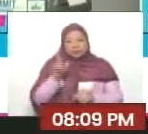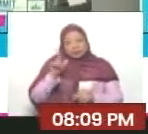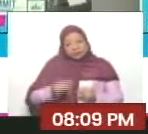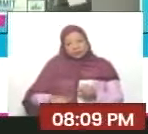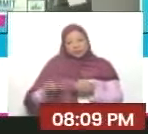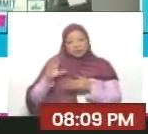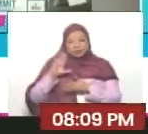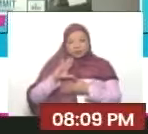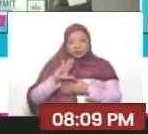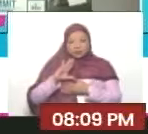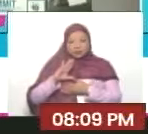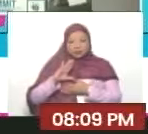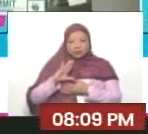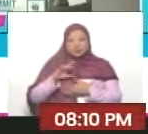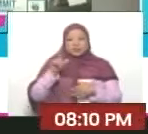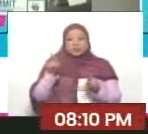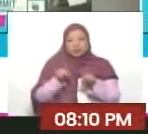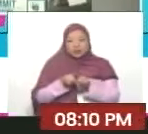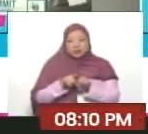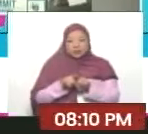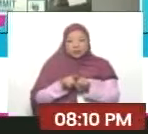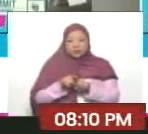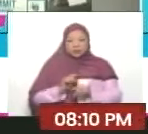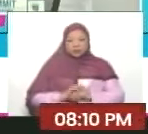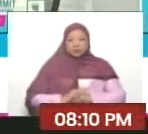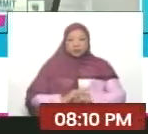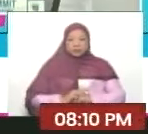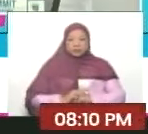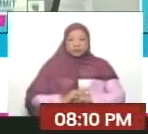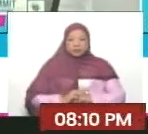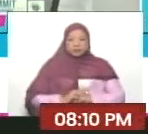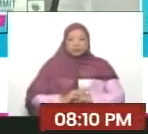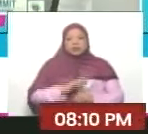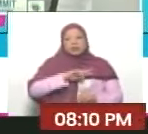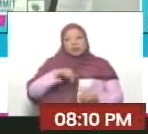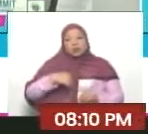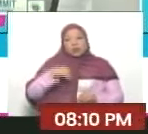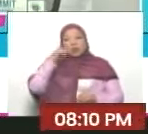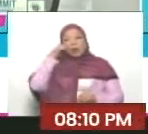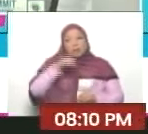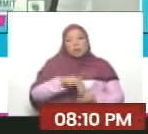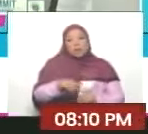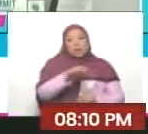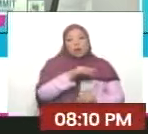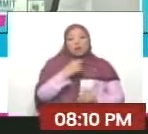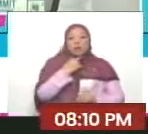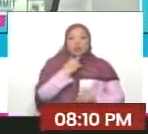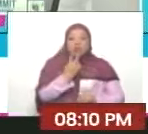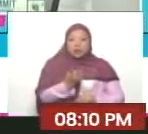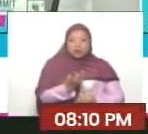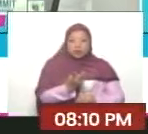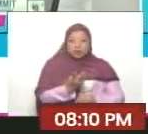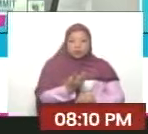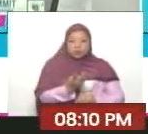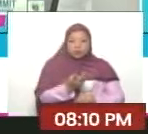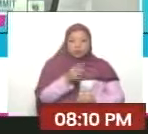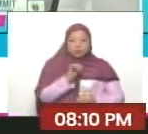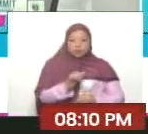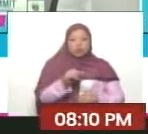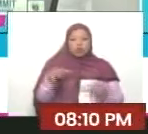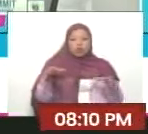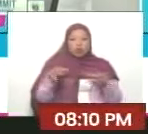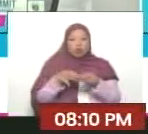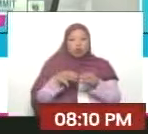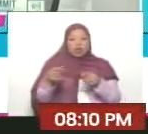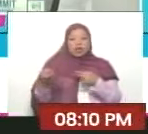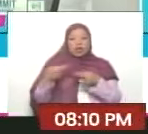América. Ahí estuvimos, con nuestro pueblo, llevando la voz. Tuvimos